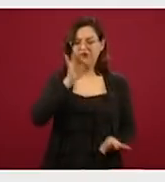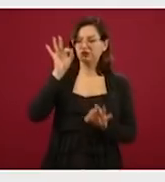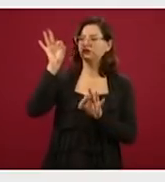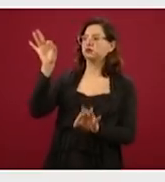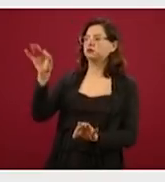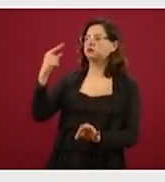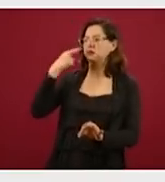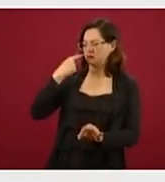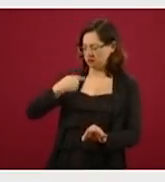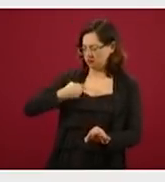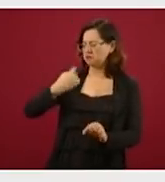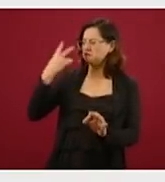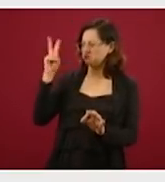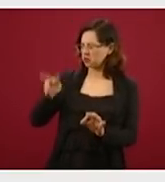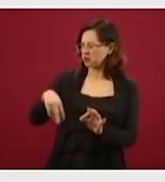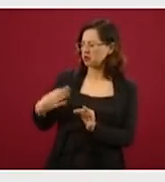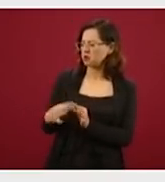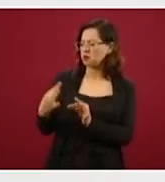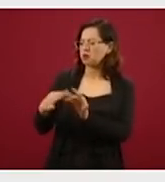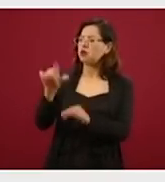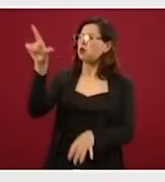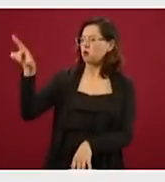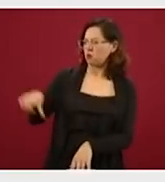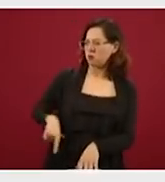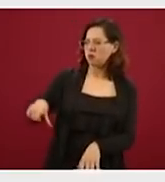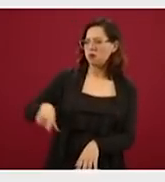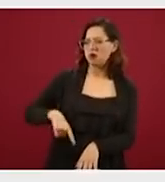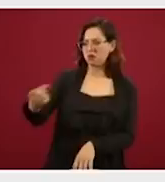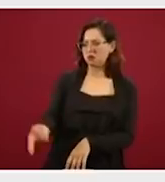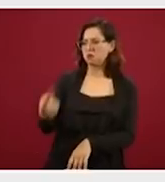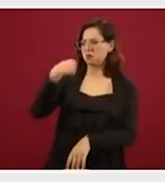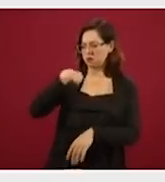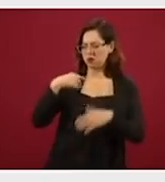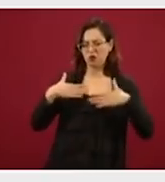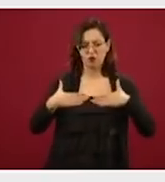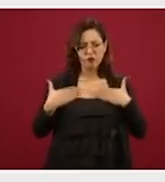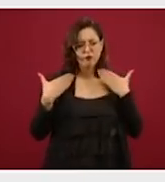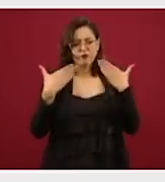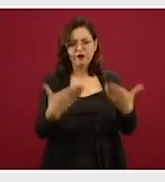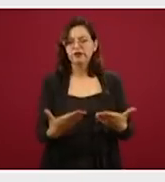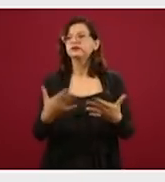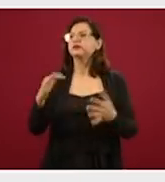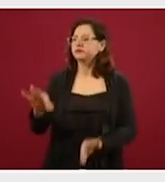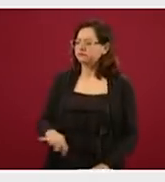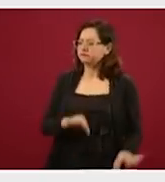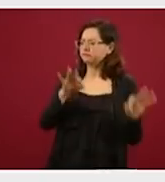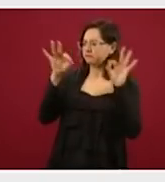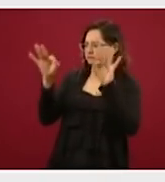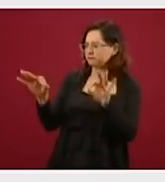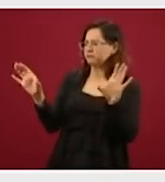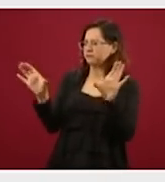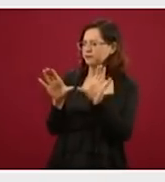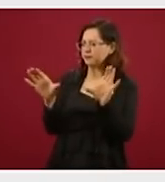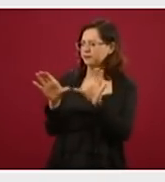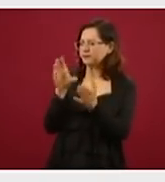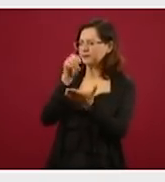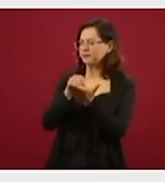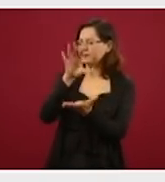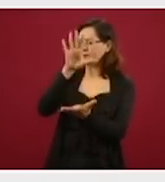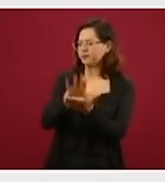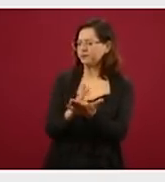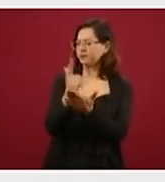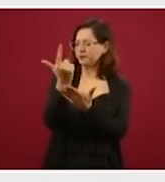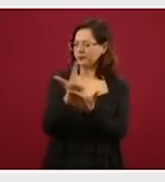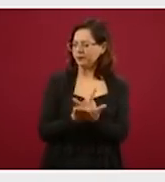persona que es una persona cumplida y el gobierno me está dando esta constancia de registro en el padrón